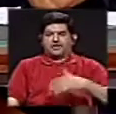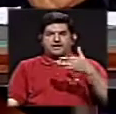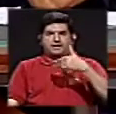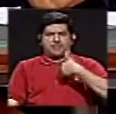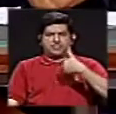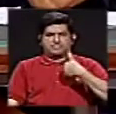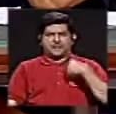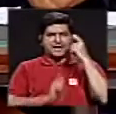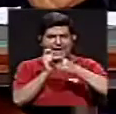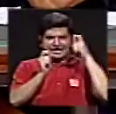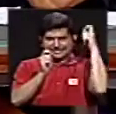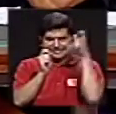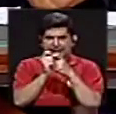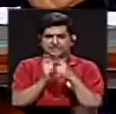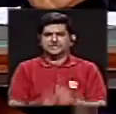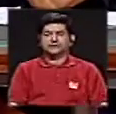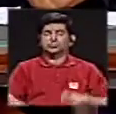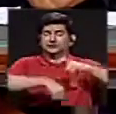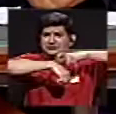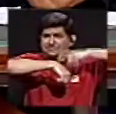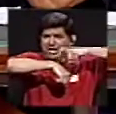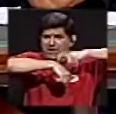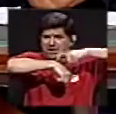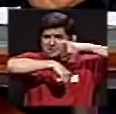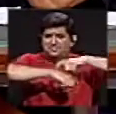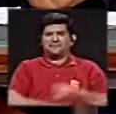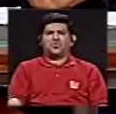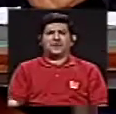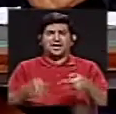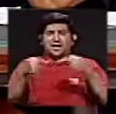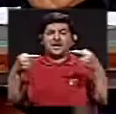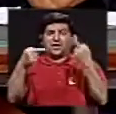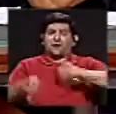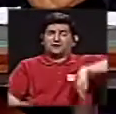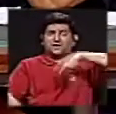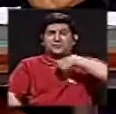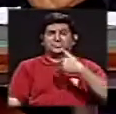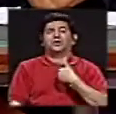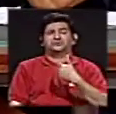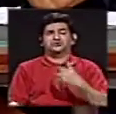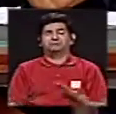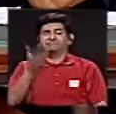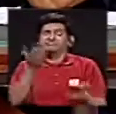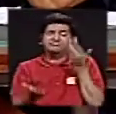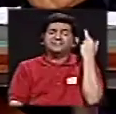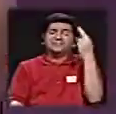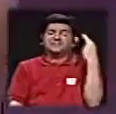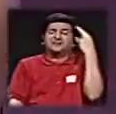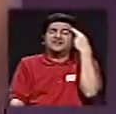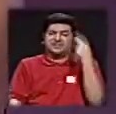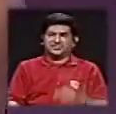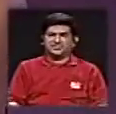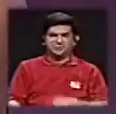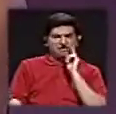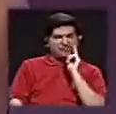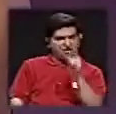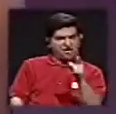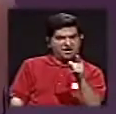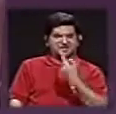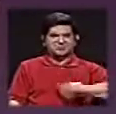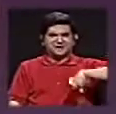certeza de que el tiempo jugaba en contra nuestra y quizás por eso esa fue una de las razones